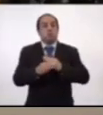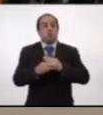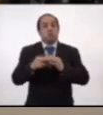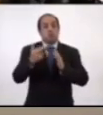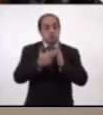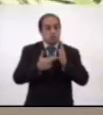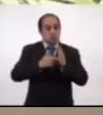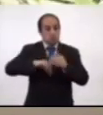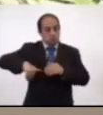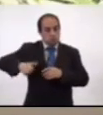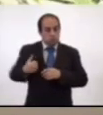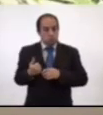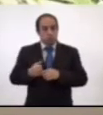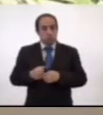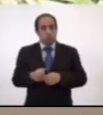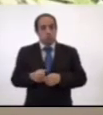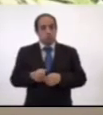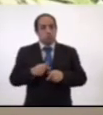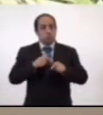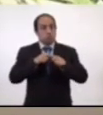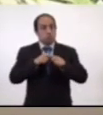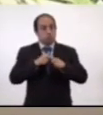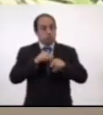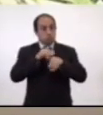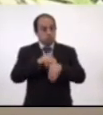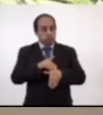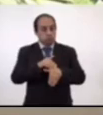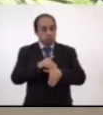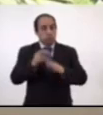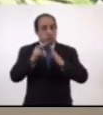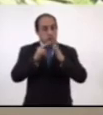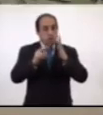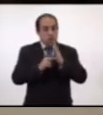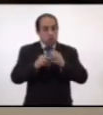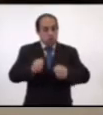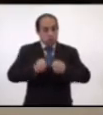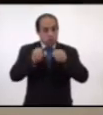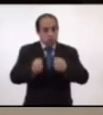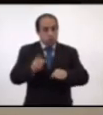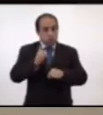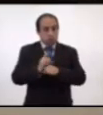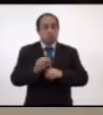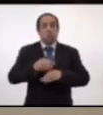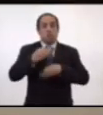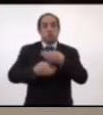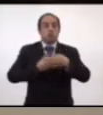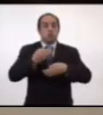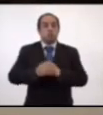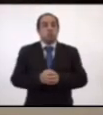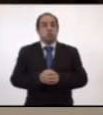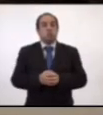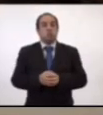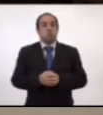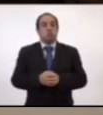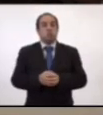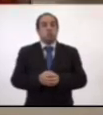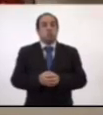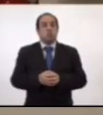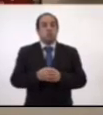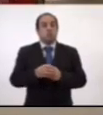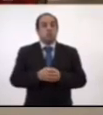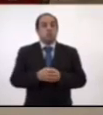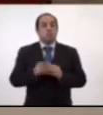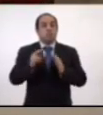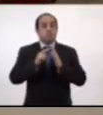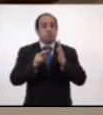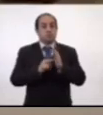de resguardo, siguiendo las estrictas normas de seguridad y con todas las medidas preventivas y de protección